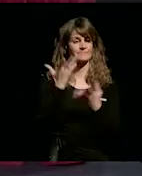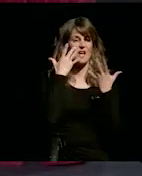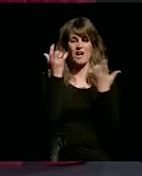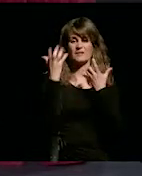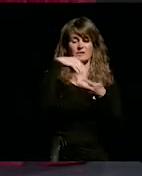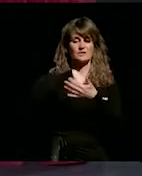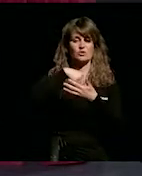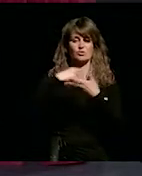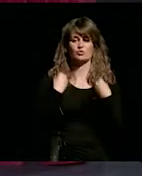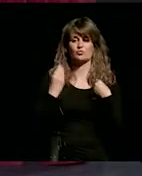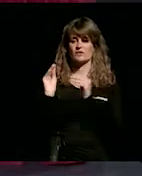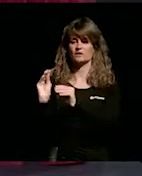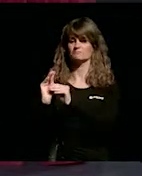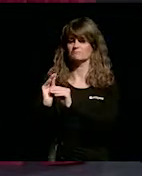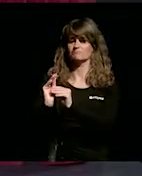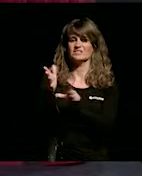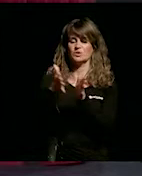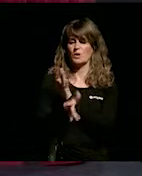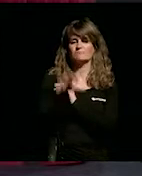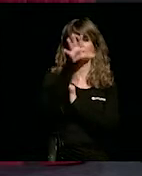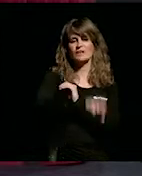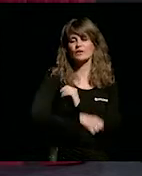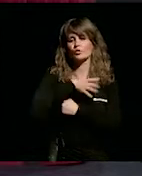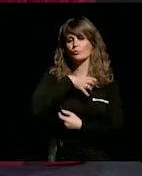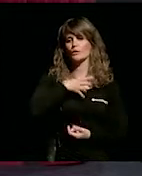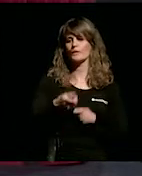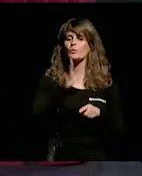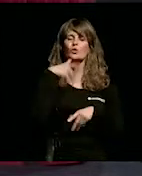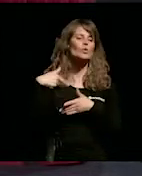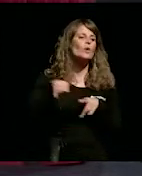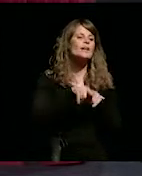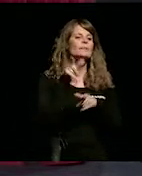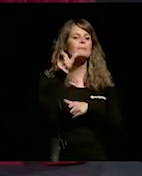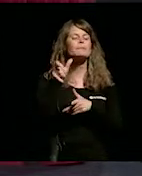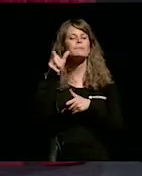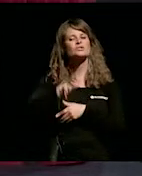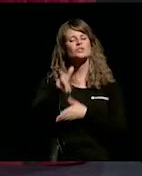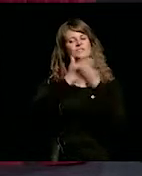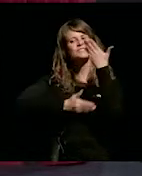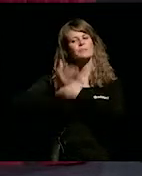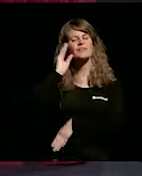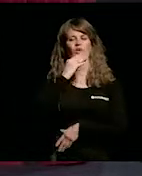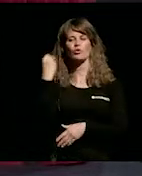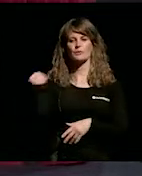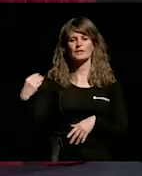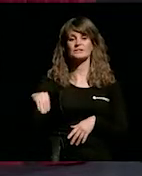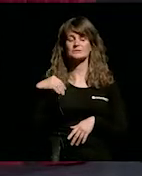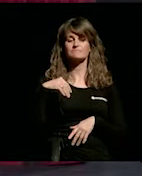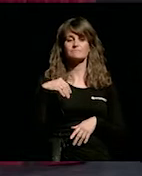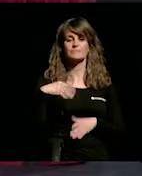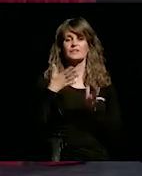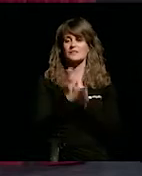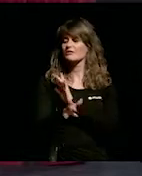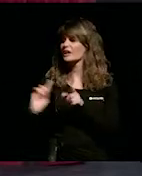están dentro del alcance del radar que se dirige a las personas discapacitadas jóvenes. Aquellos que se acercan a nosotros,